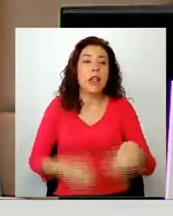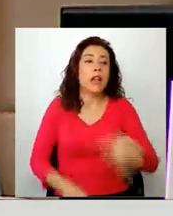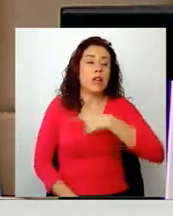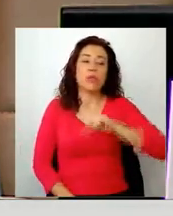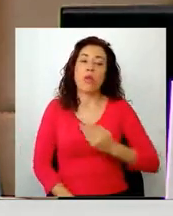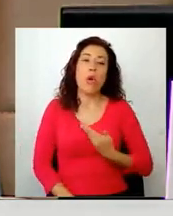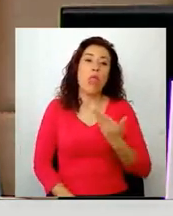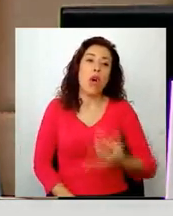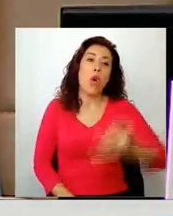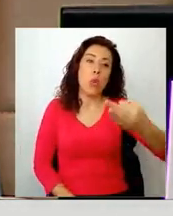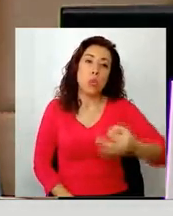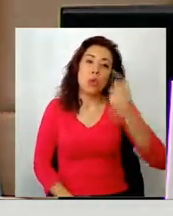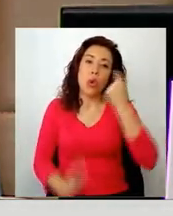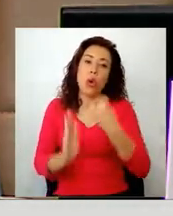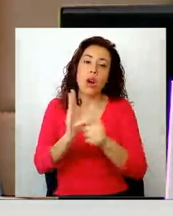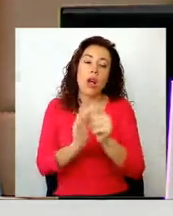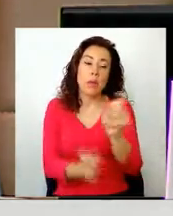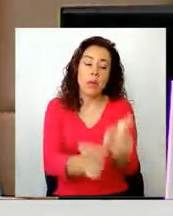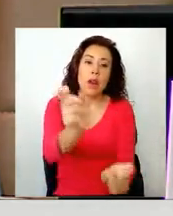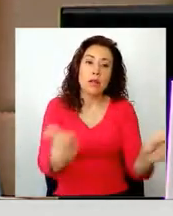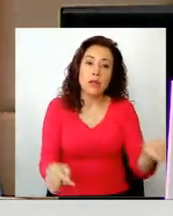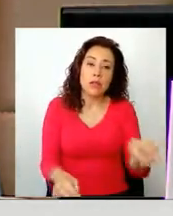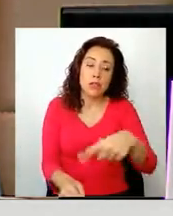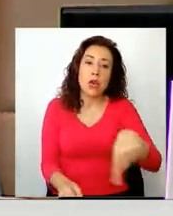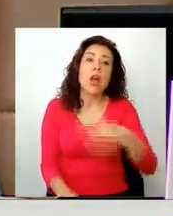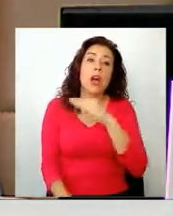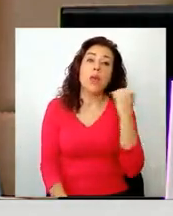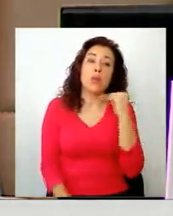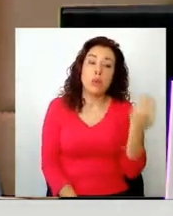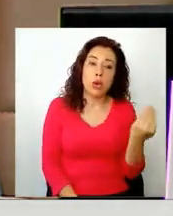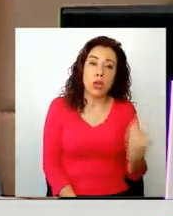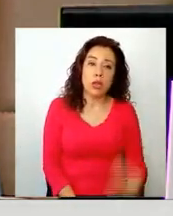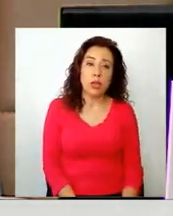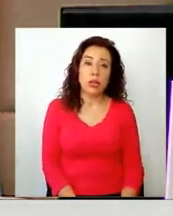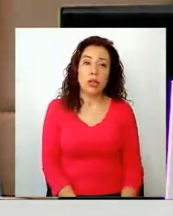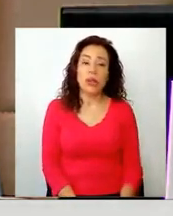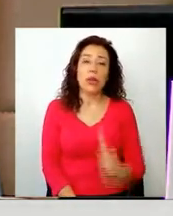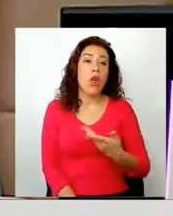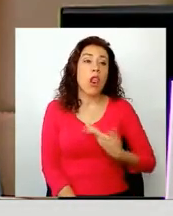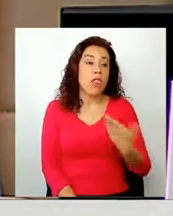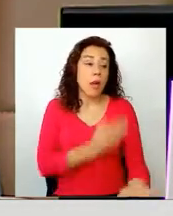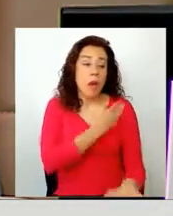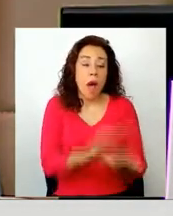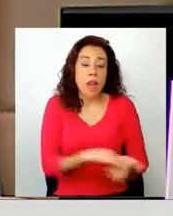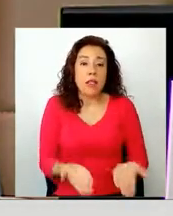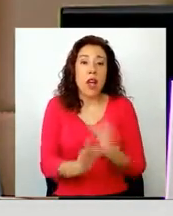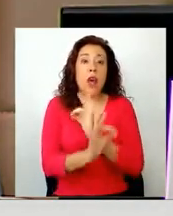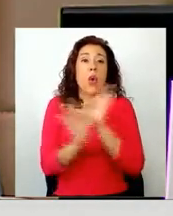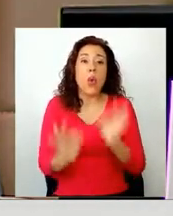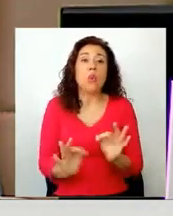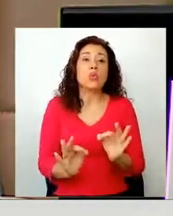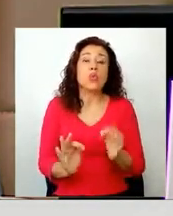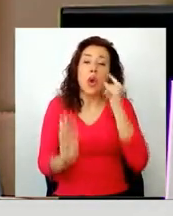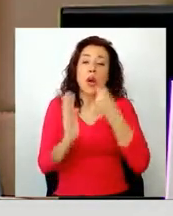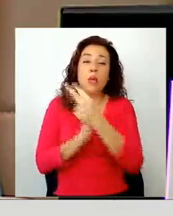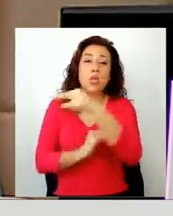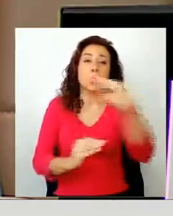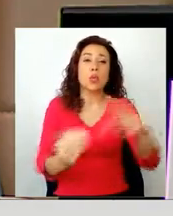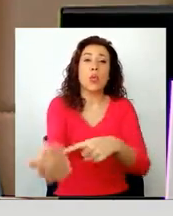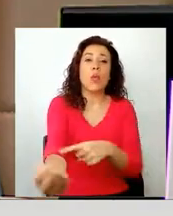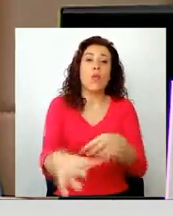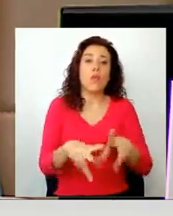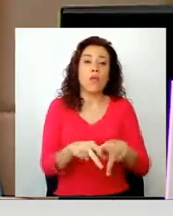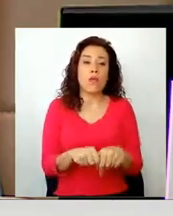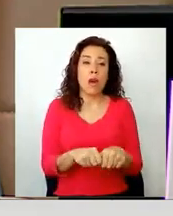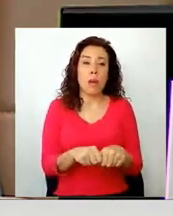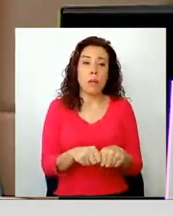a Estos y otros trabajadores no le hemos dado un justo reconocimiento a sus familias y en ese